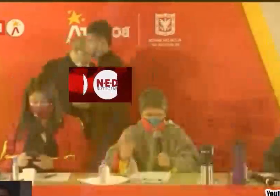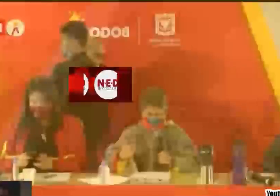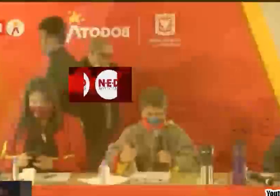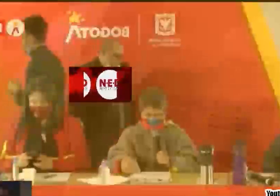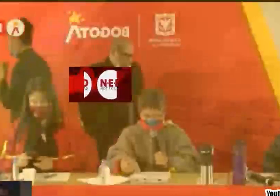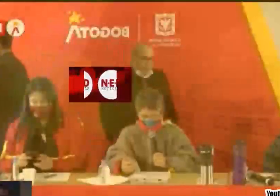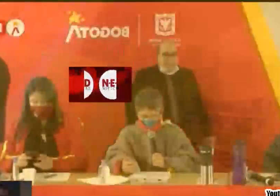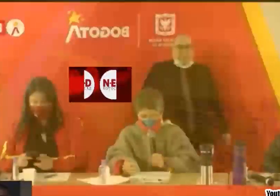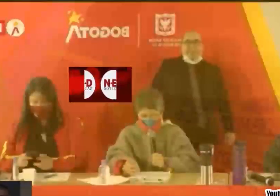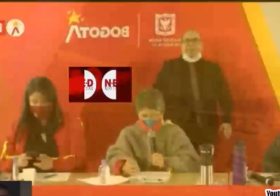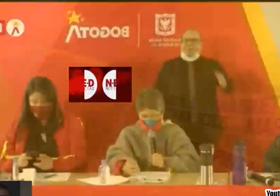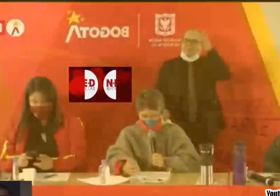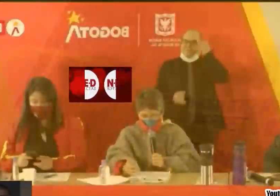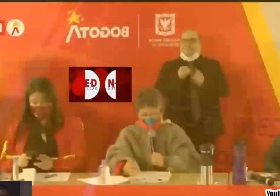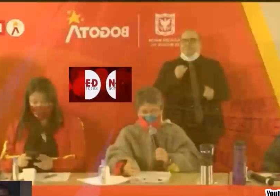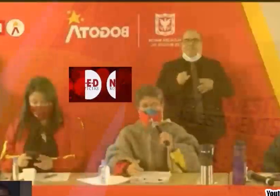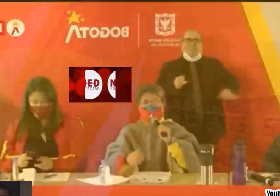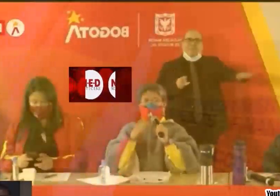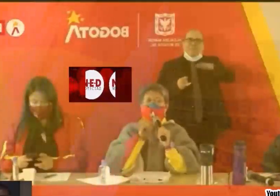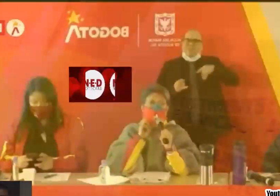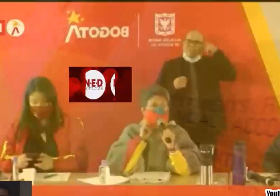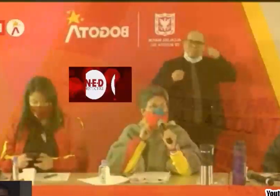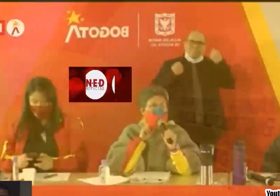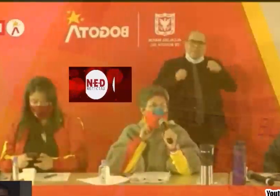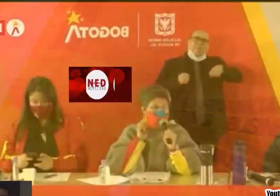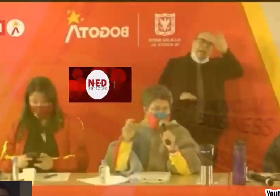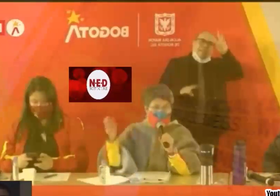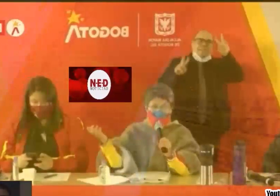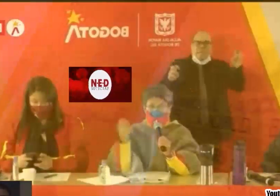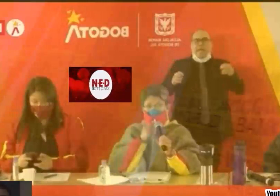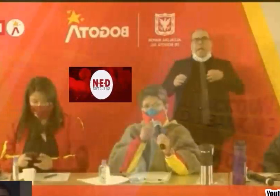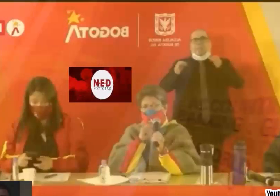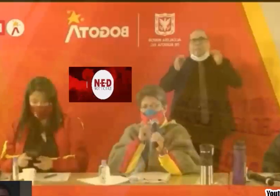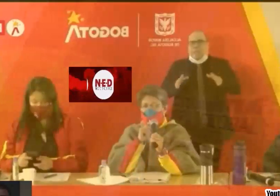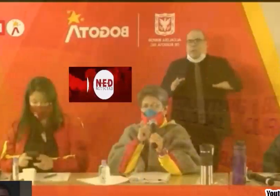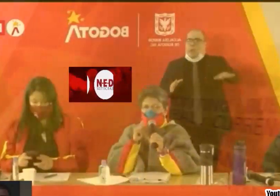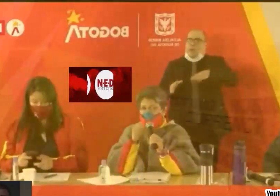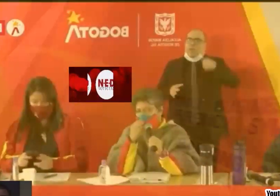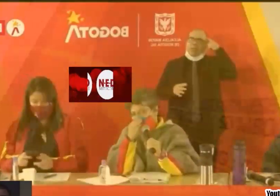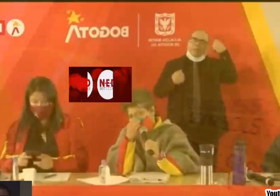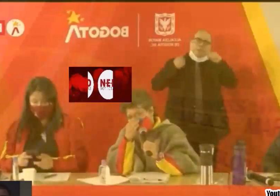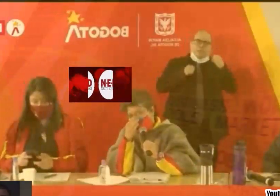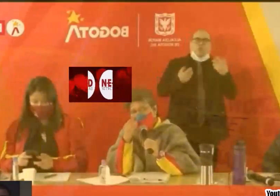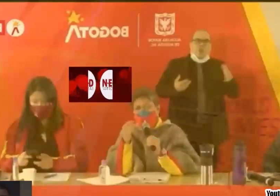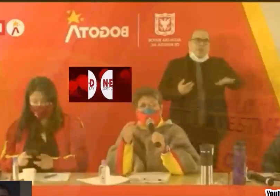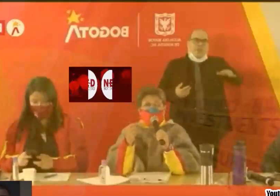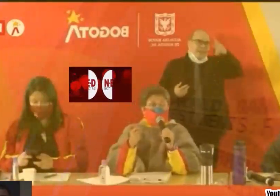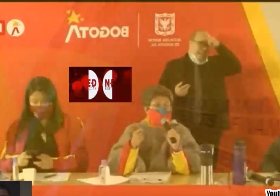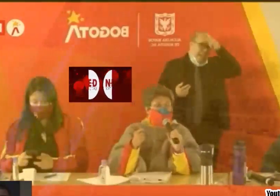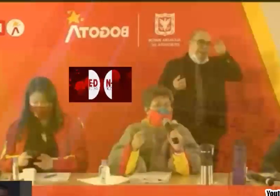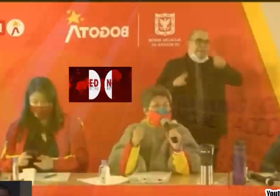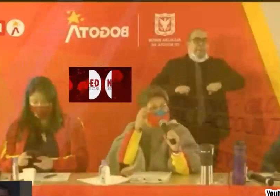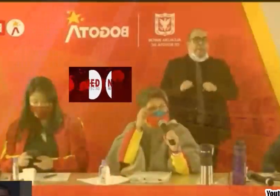Le hemos declarado persona non grata por sus declaraciones en las cuales de manera genérica dijo de que la criminalidad